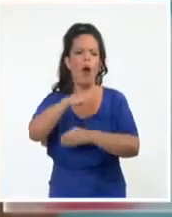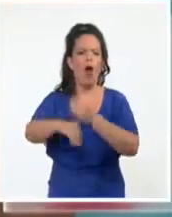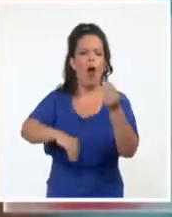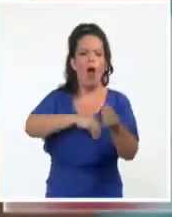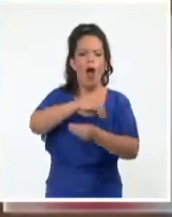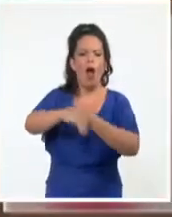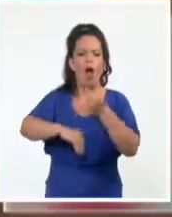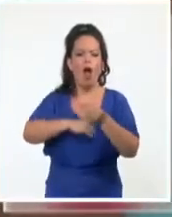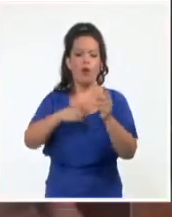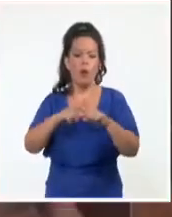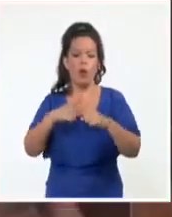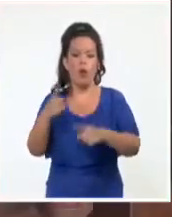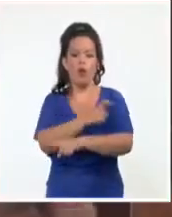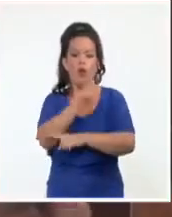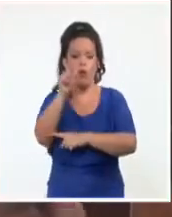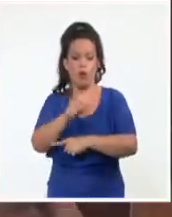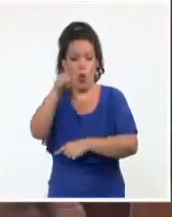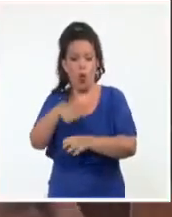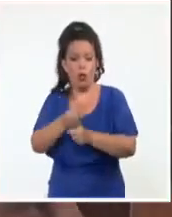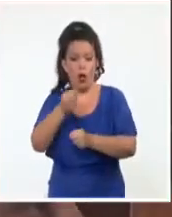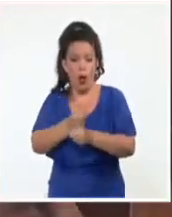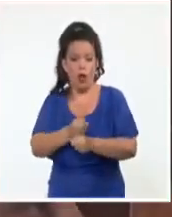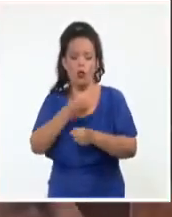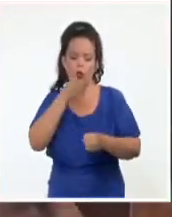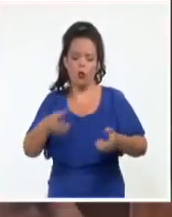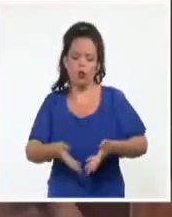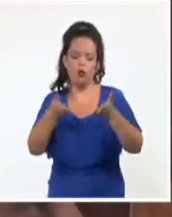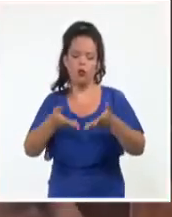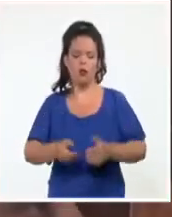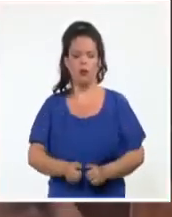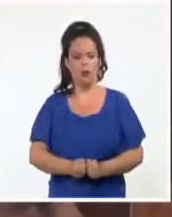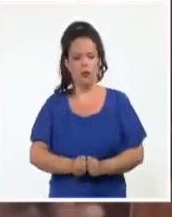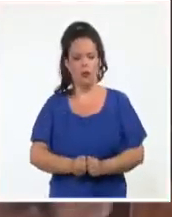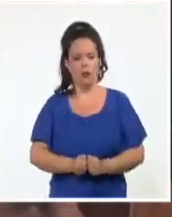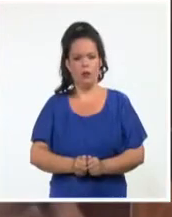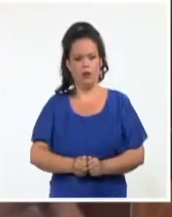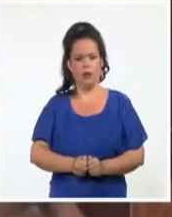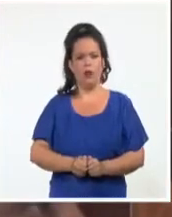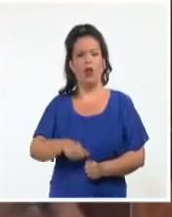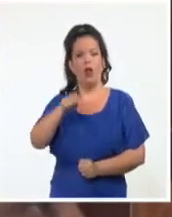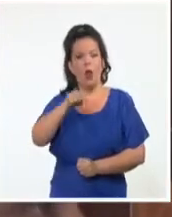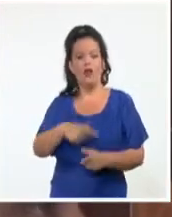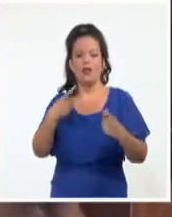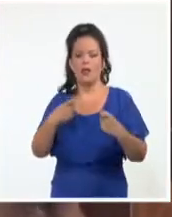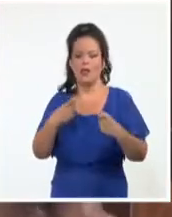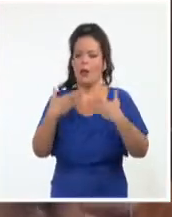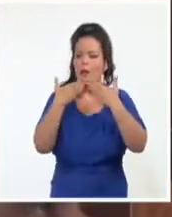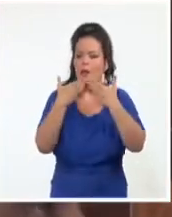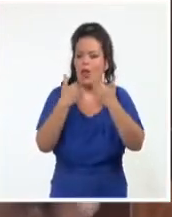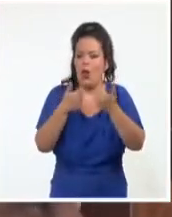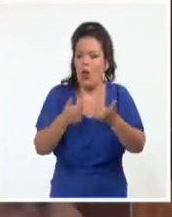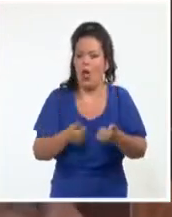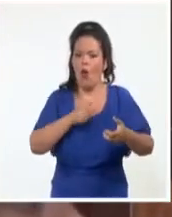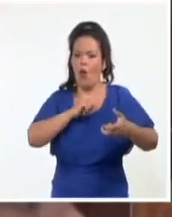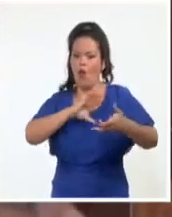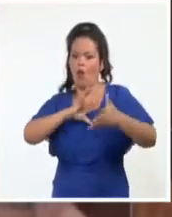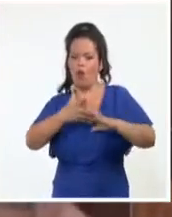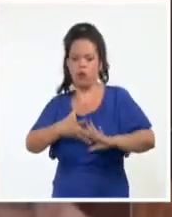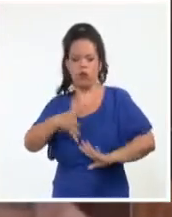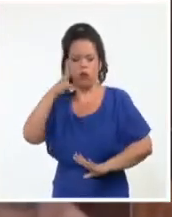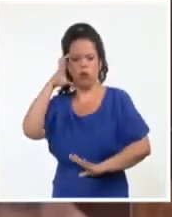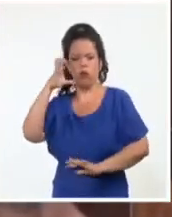está en ejercicio. Y hoy si queremos que el maestro transforme la realidad educativa, hay que enriquecer esa cultura psicopedagógica para